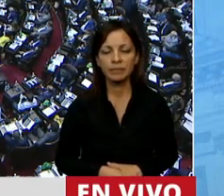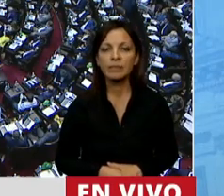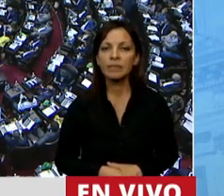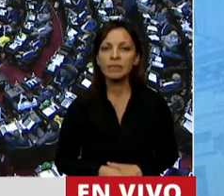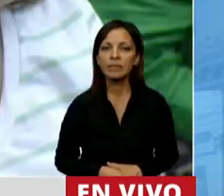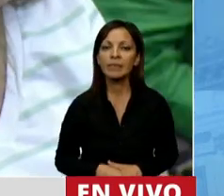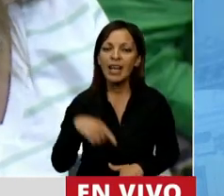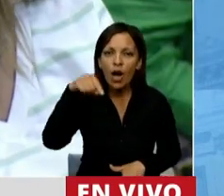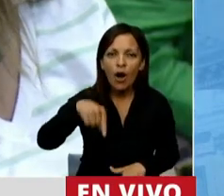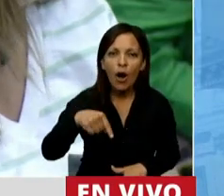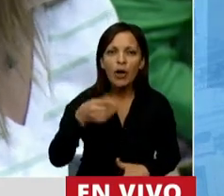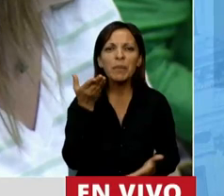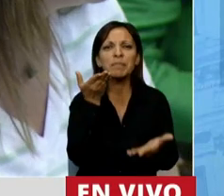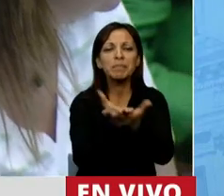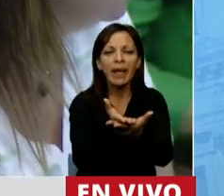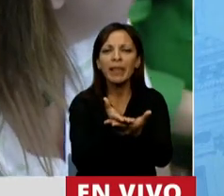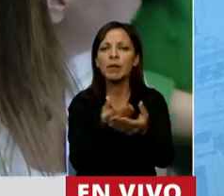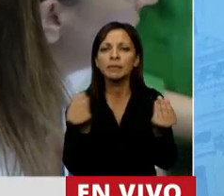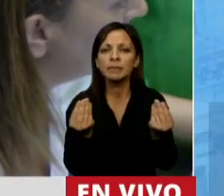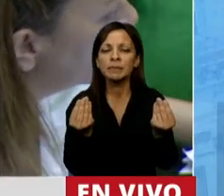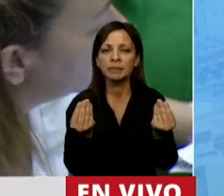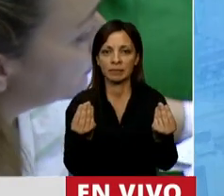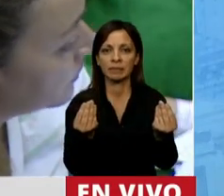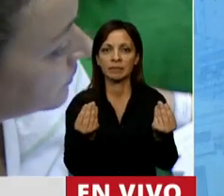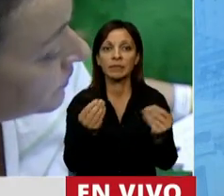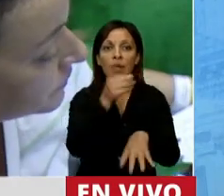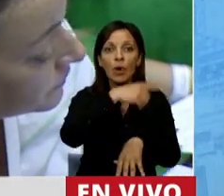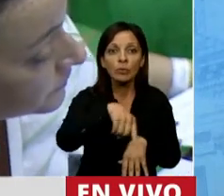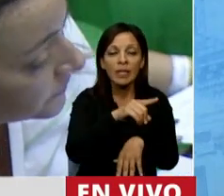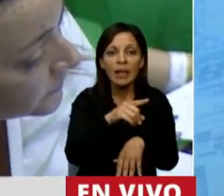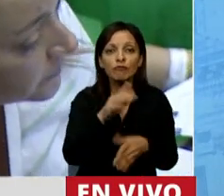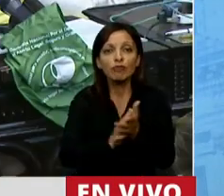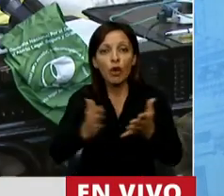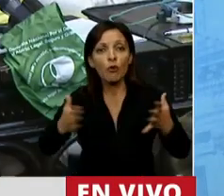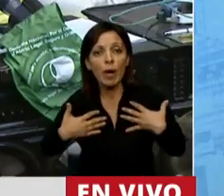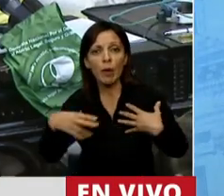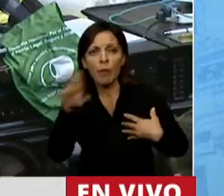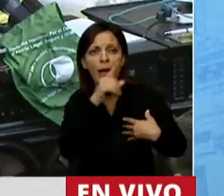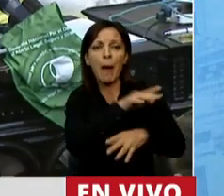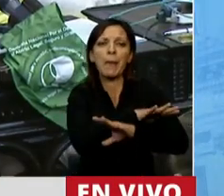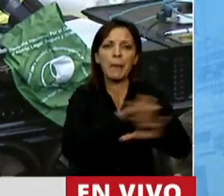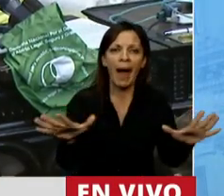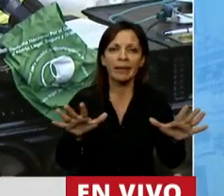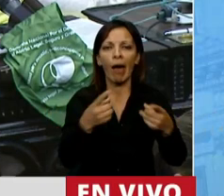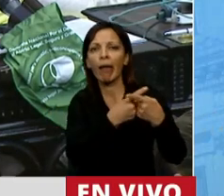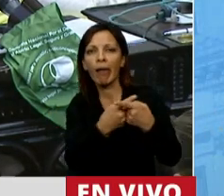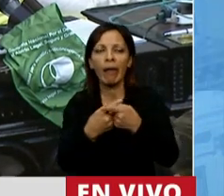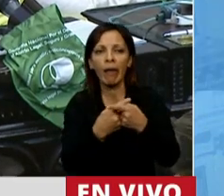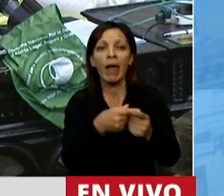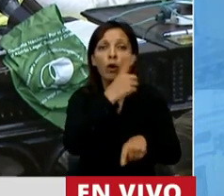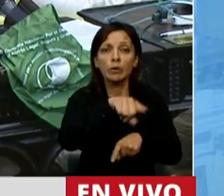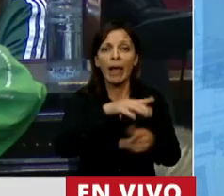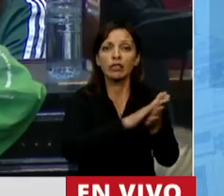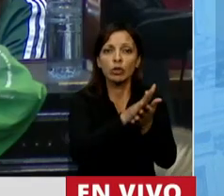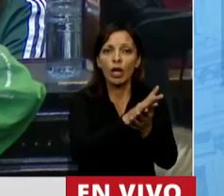Lo que venimos a pedirles hoy es dejen de hacer del cuerpo de las mujeres el territorio de disputa de aquello que no pueden